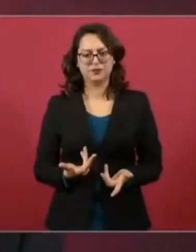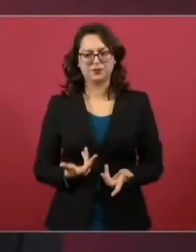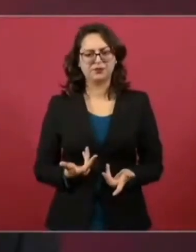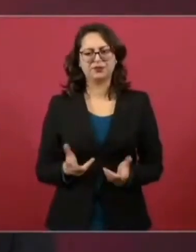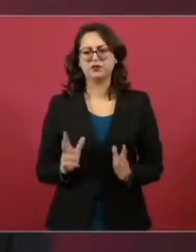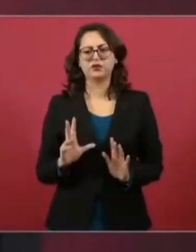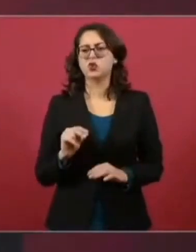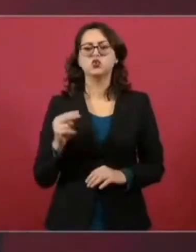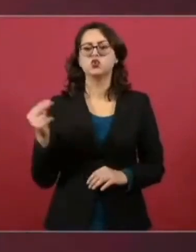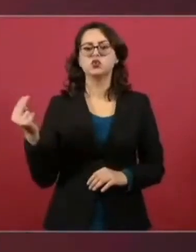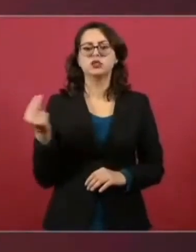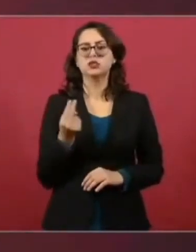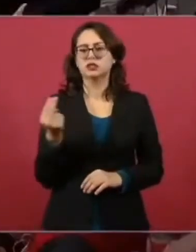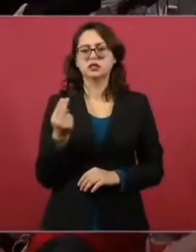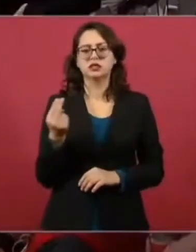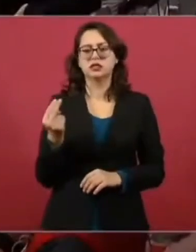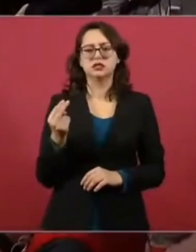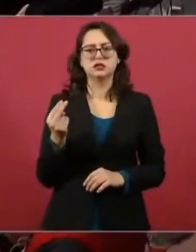establecerlos